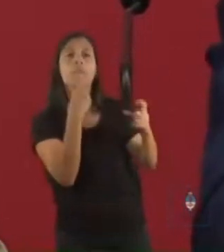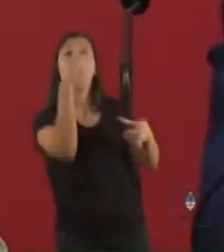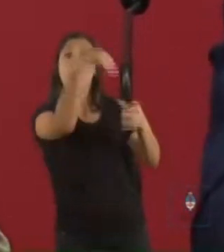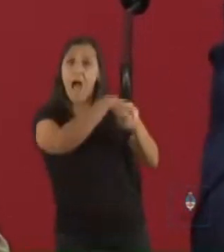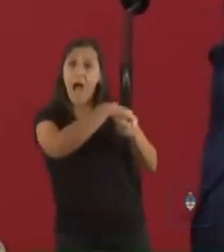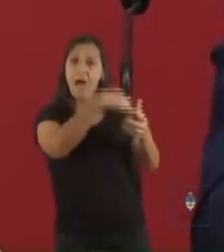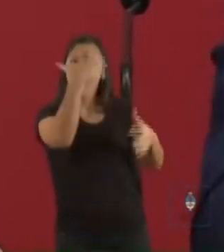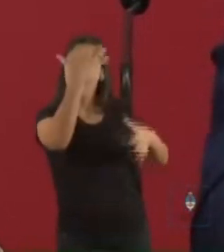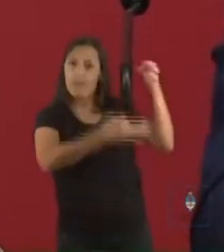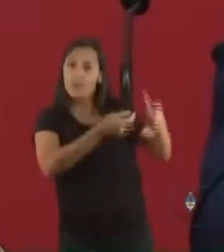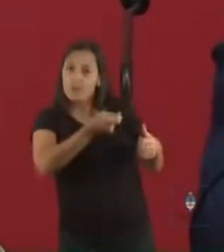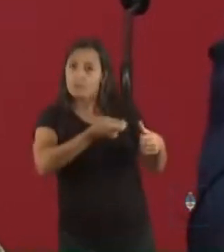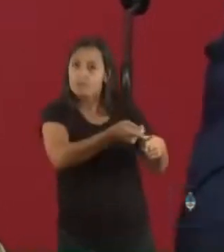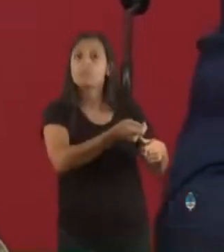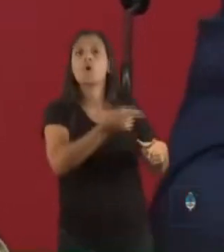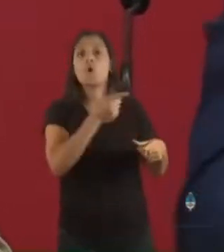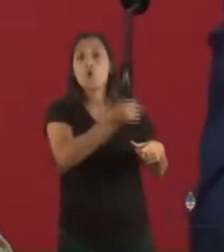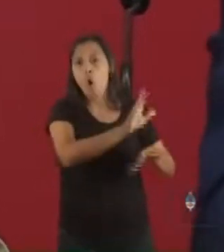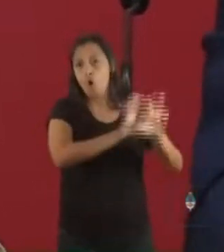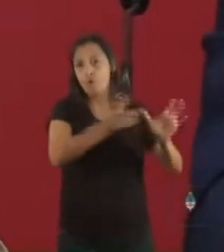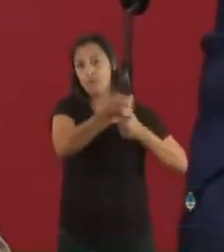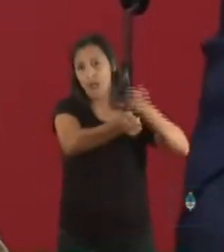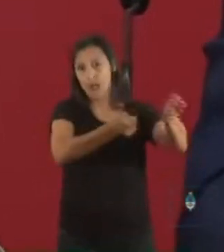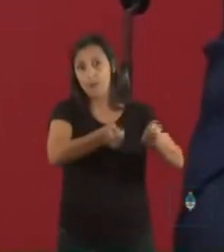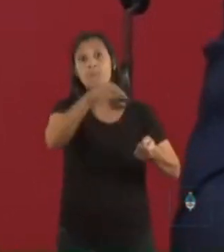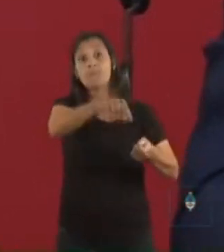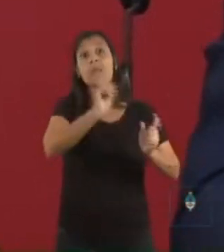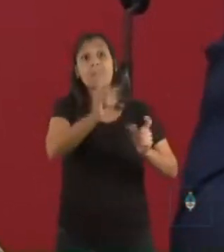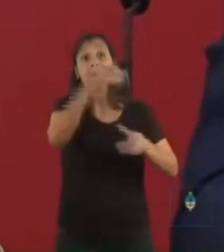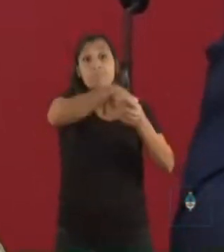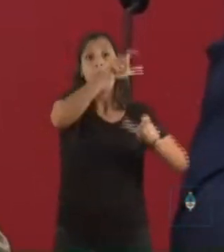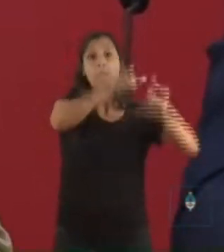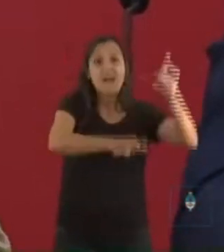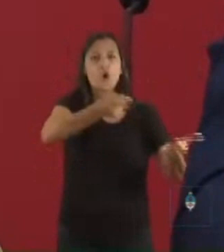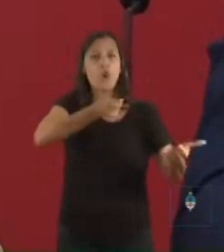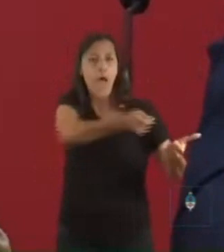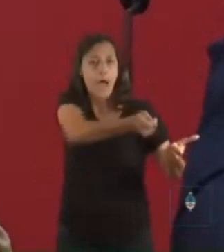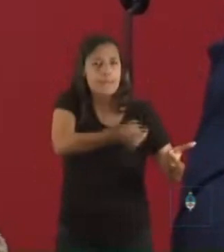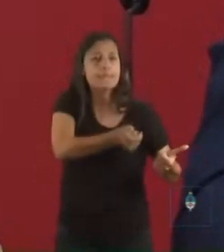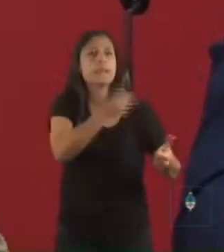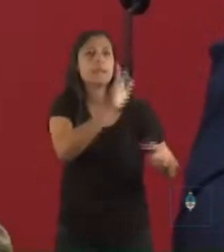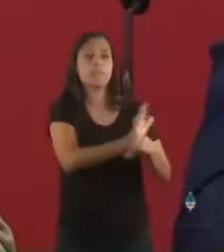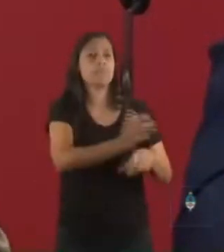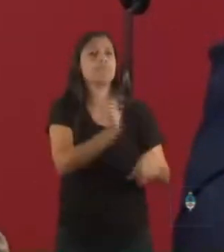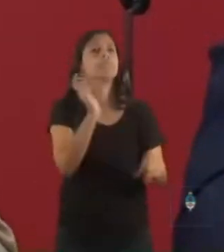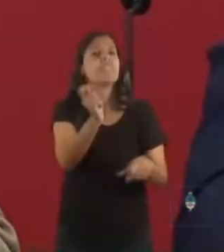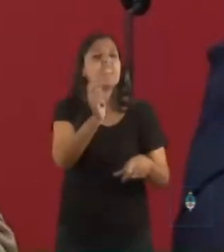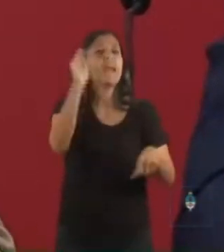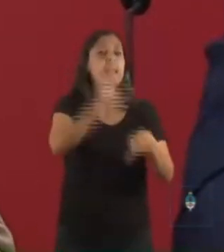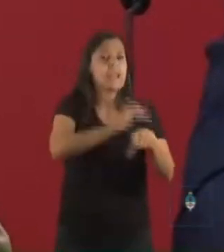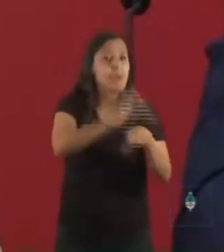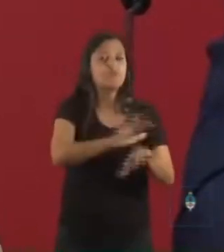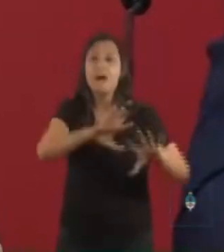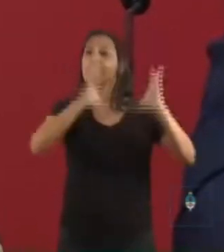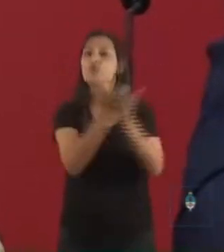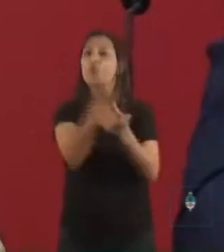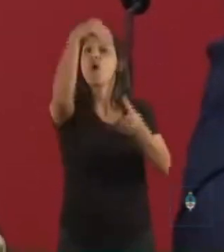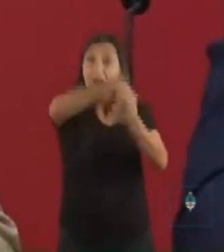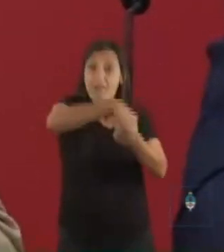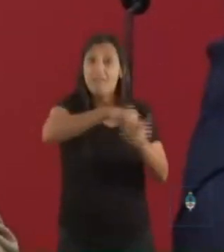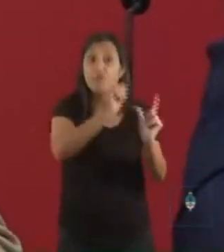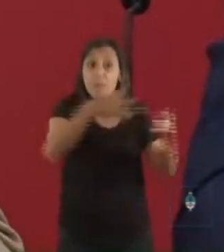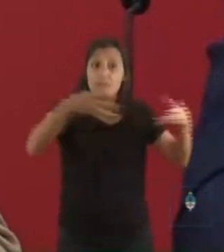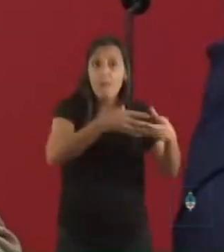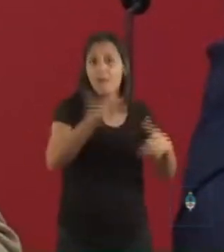el crimen organizado tomando los crímenes de estas bandas y adjudicándose a todos sus integrantes